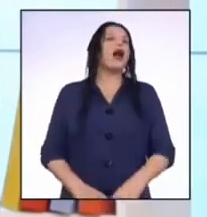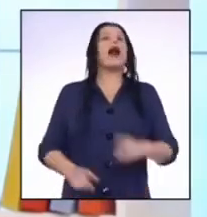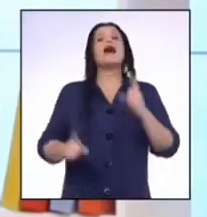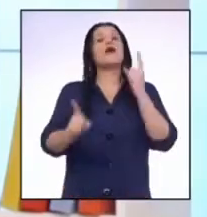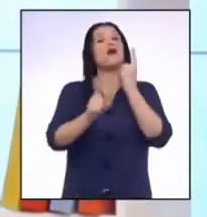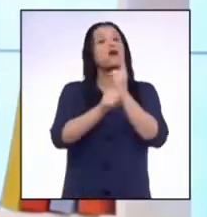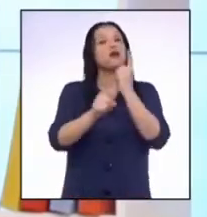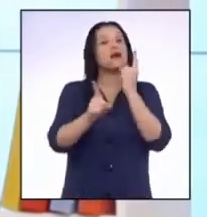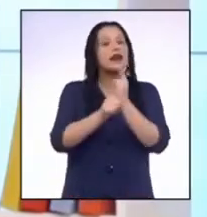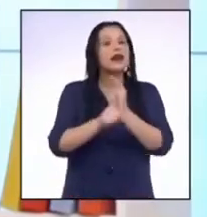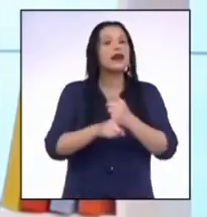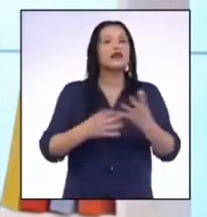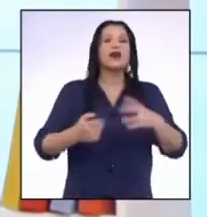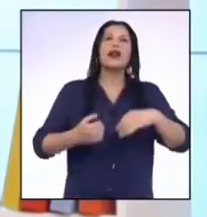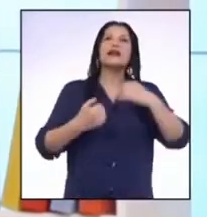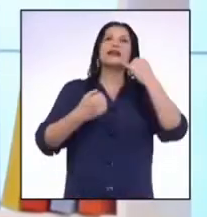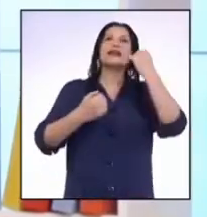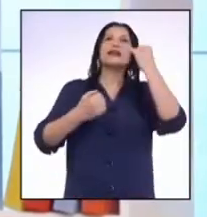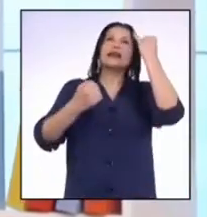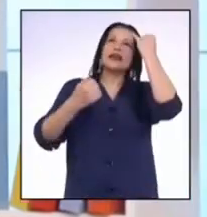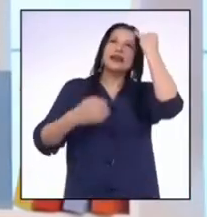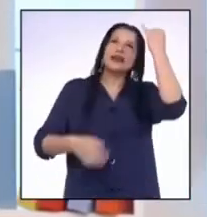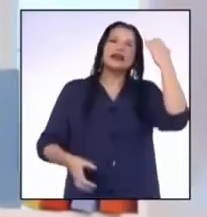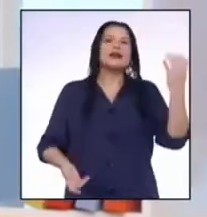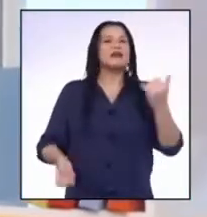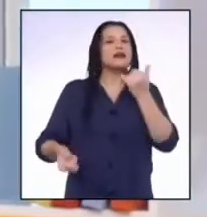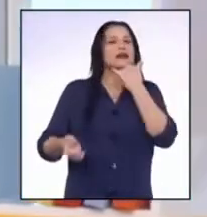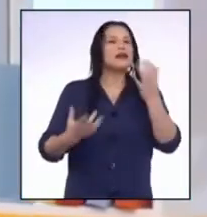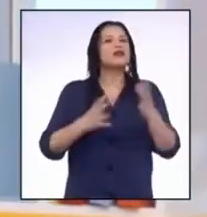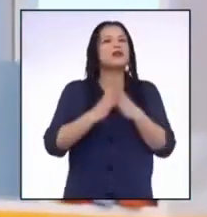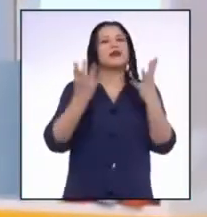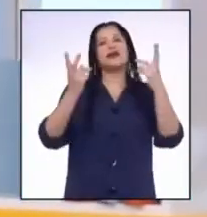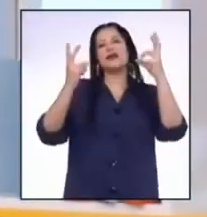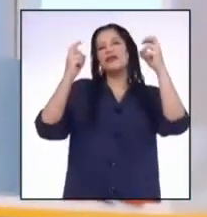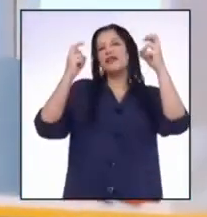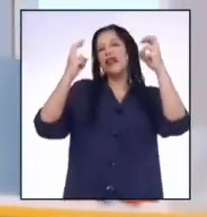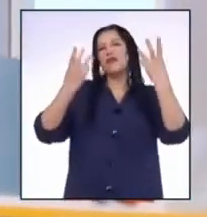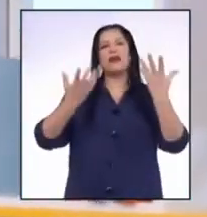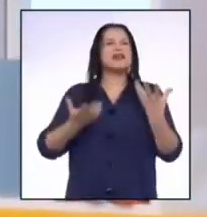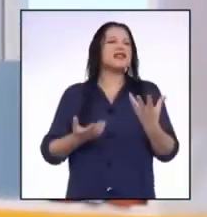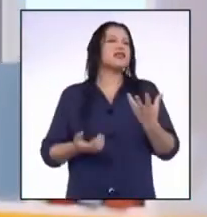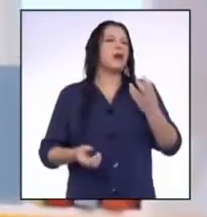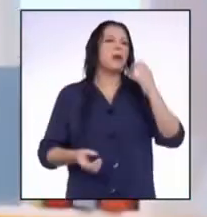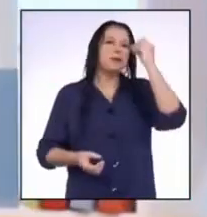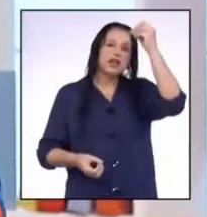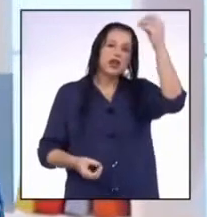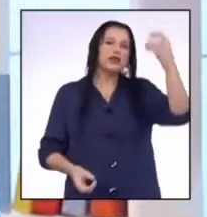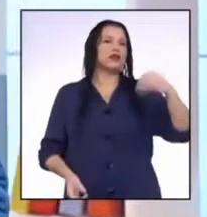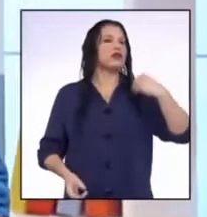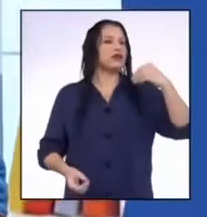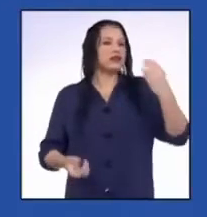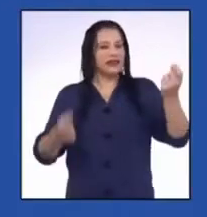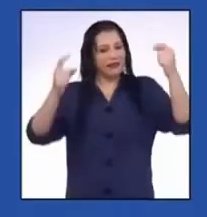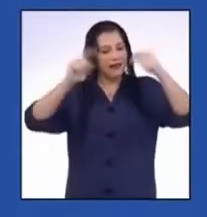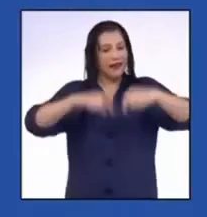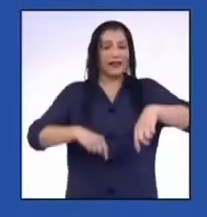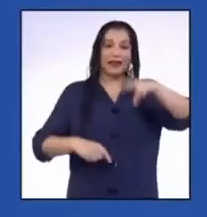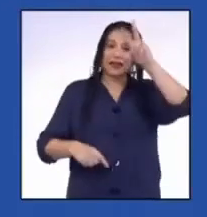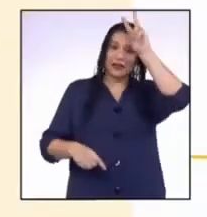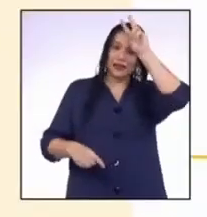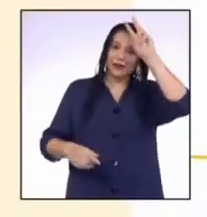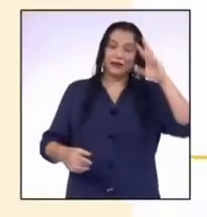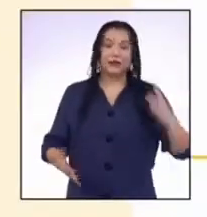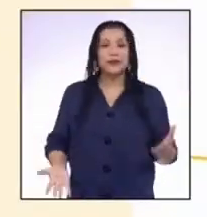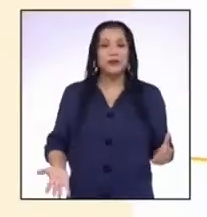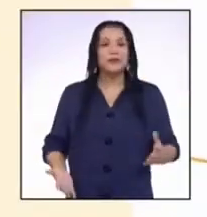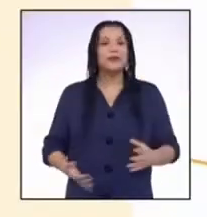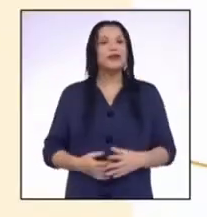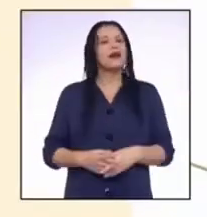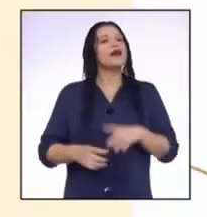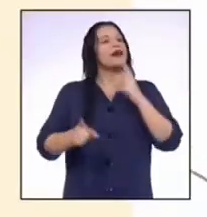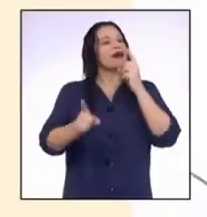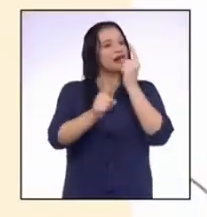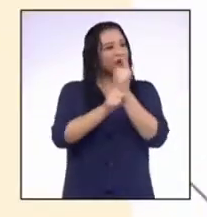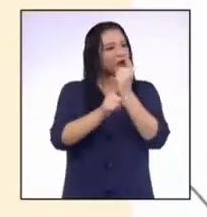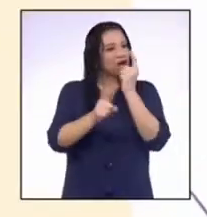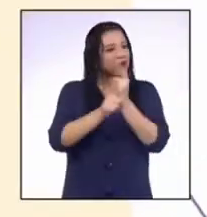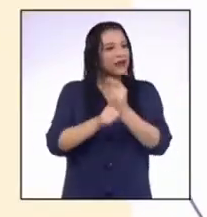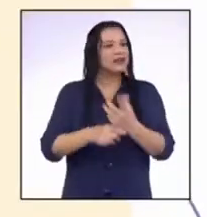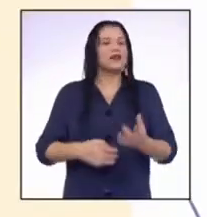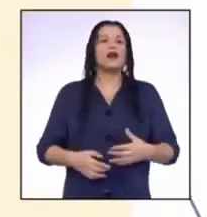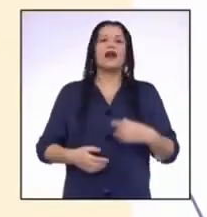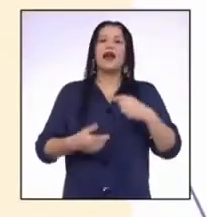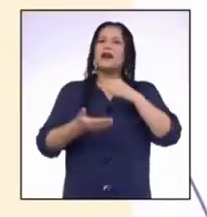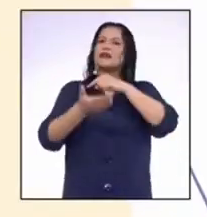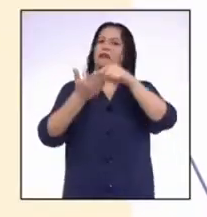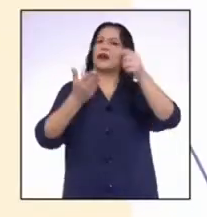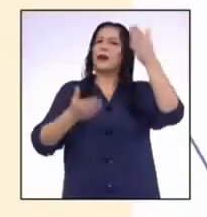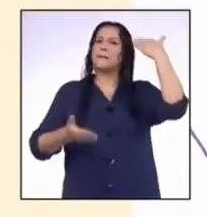Cierto, los mitos y representaciones sociales sobre las y los adolescentes en el Perú, profesora. Así es, la